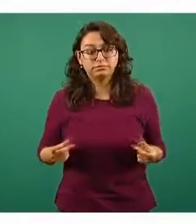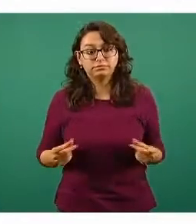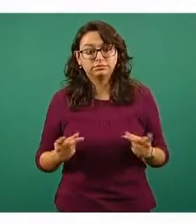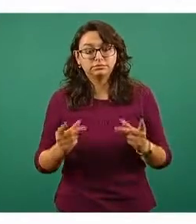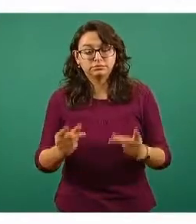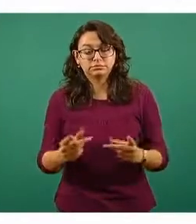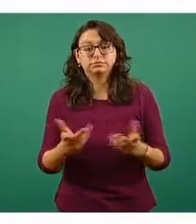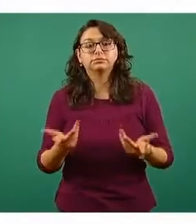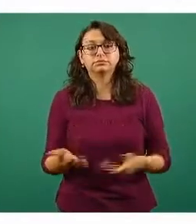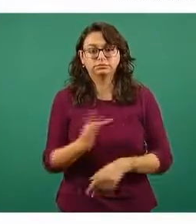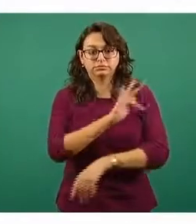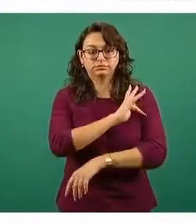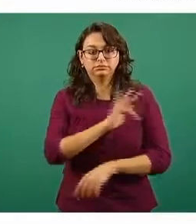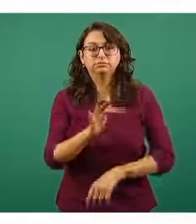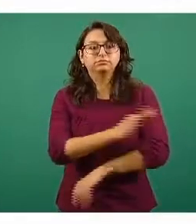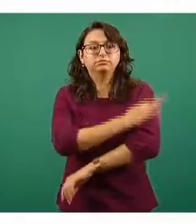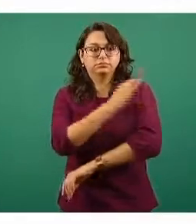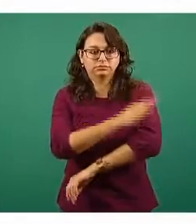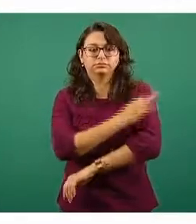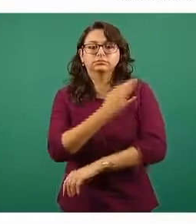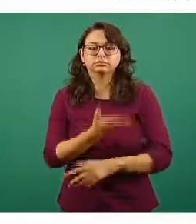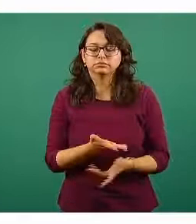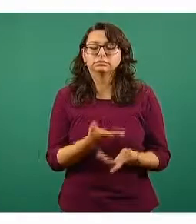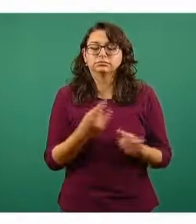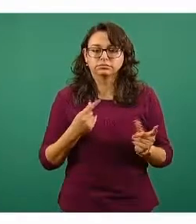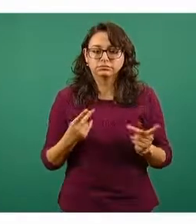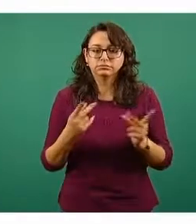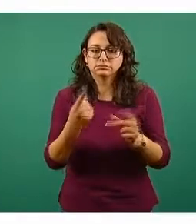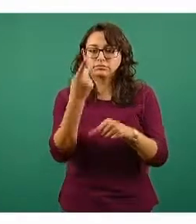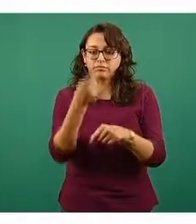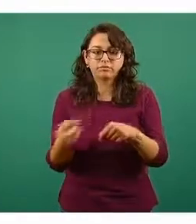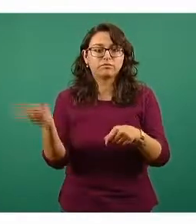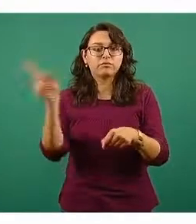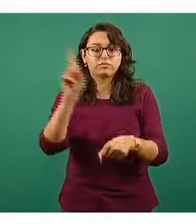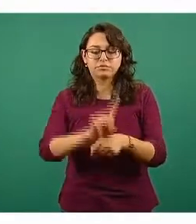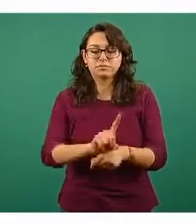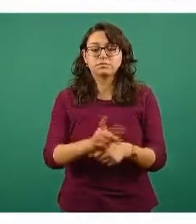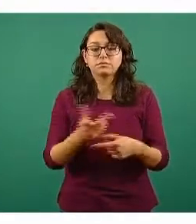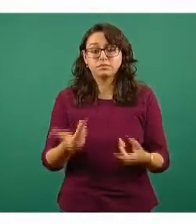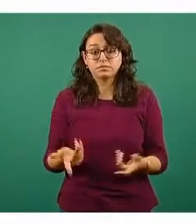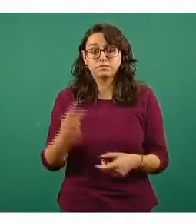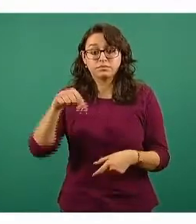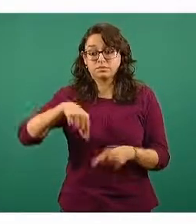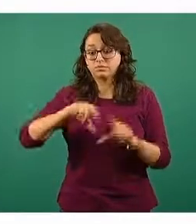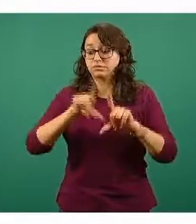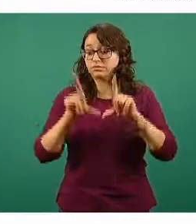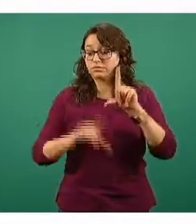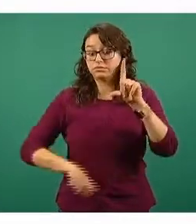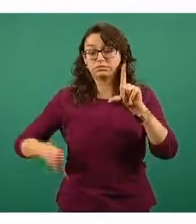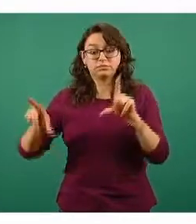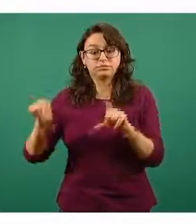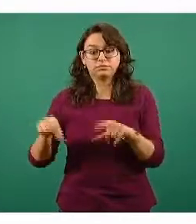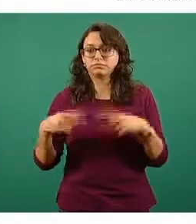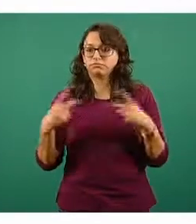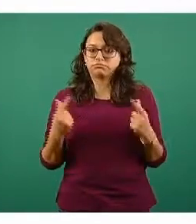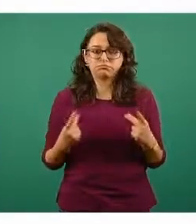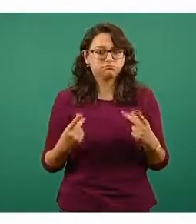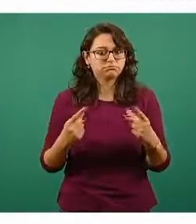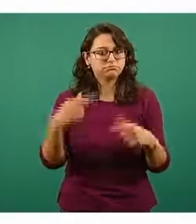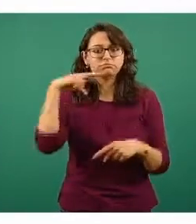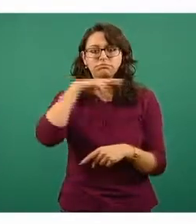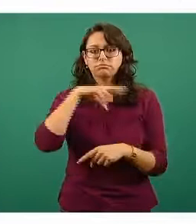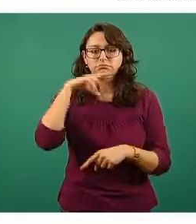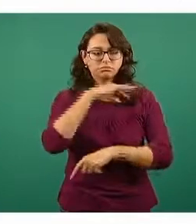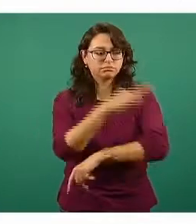vertical es la línea, más rápido lo que se pone en un día. Somos un país que se ha caracterizado por poner una gran cantidad de vacunas